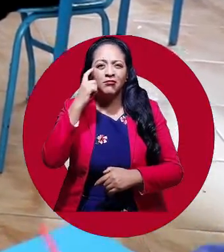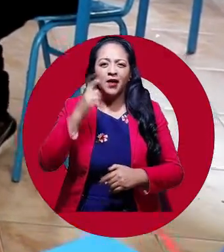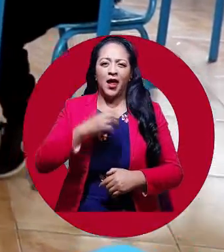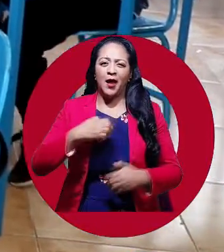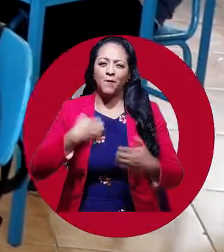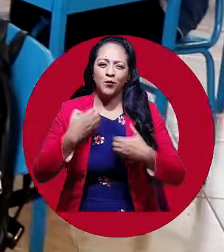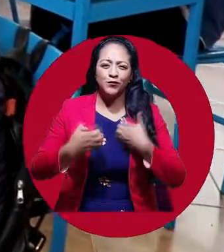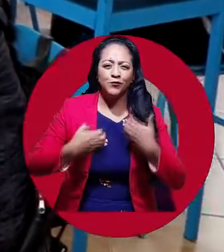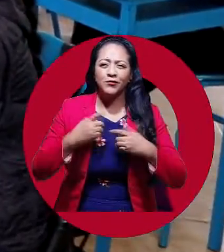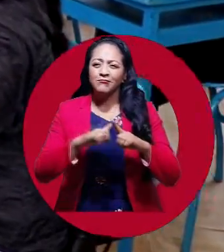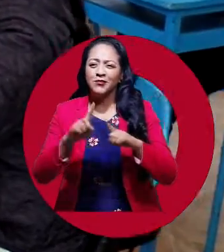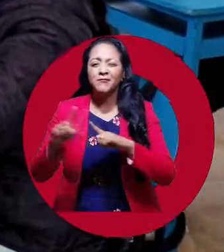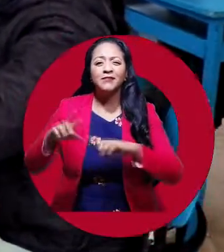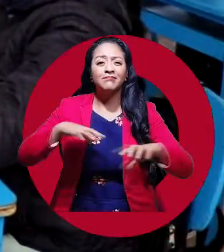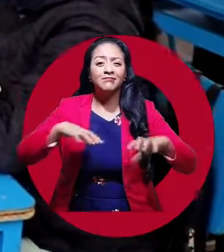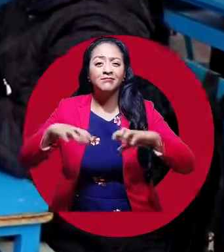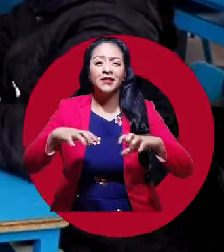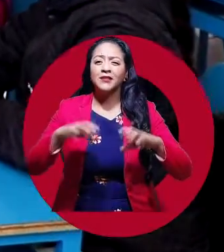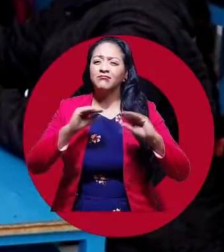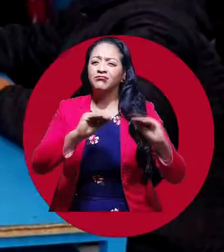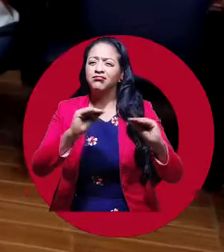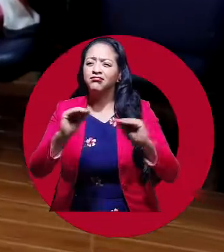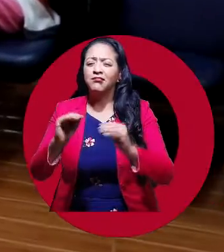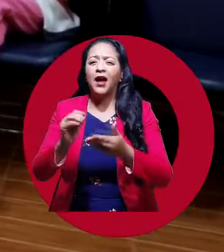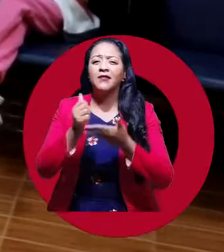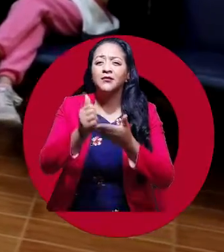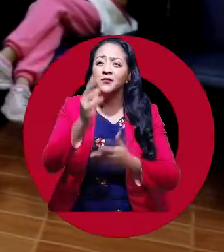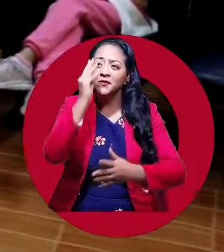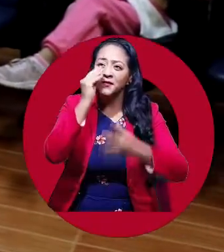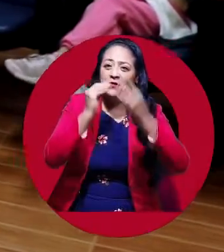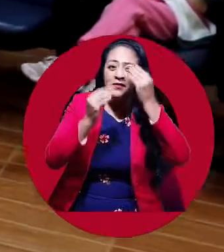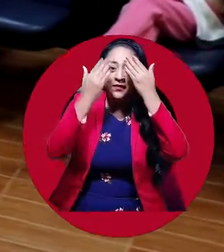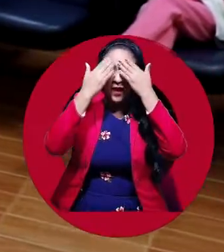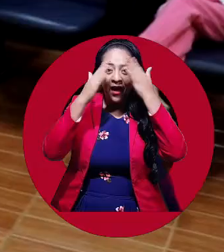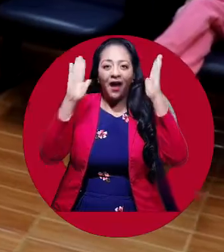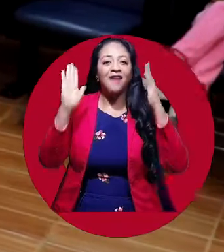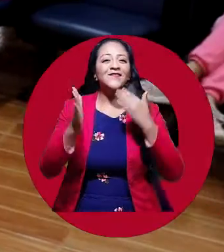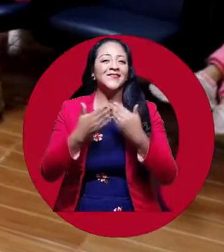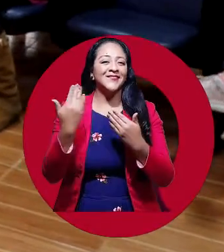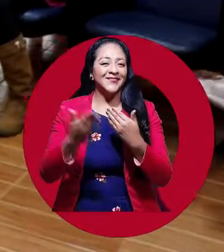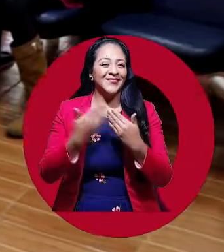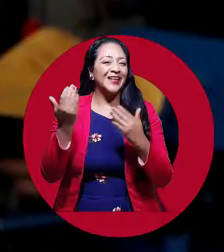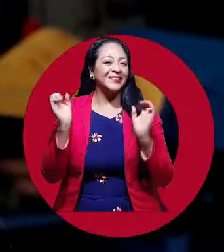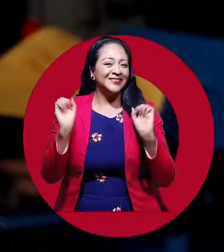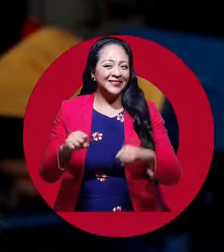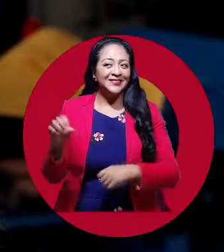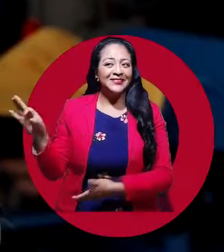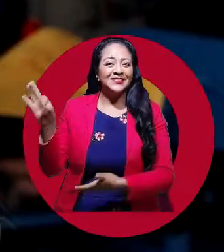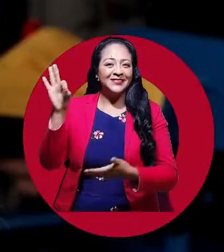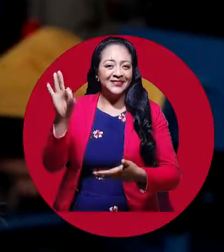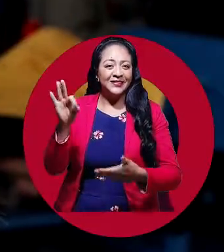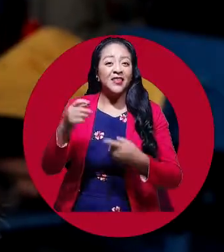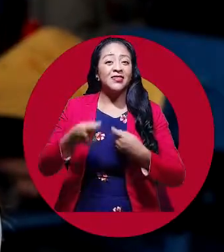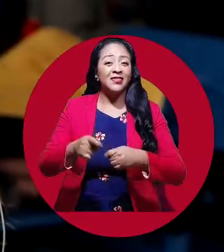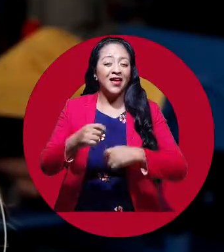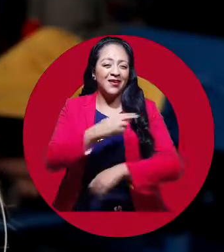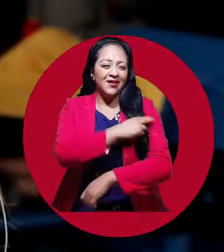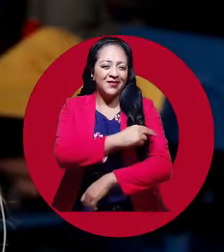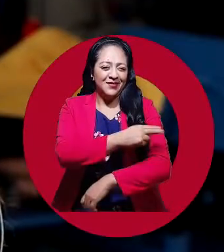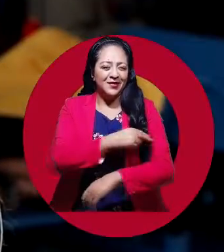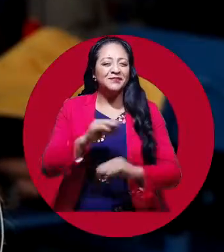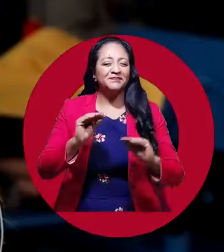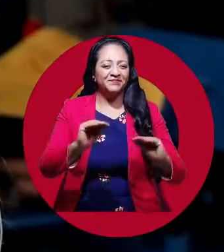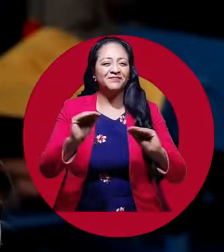incluso emocional, donde todas las actividades hacen que los conocimientos sean percibidos con mayor facilidad. Dayana Dávila, taller